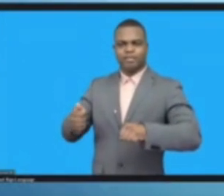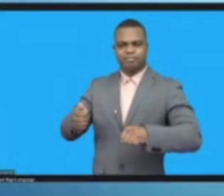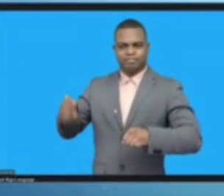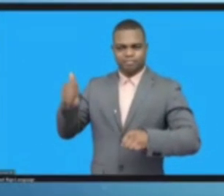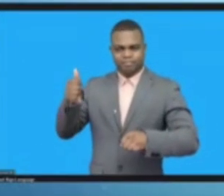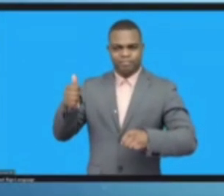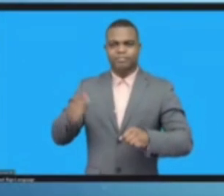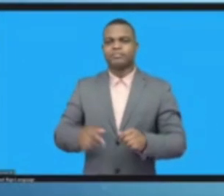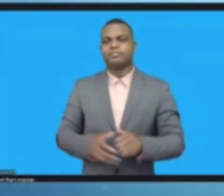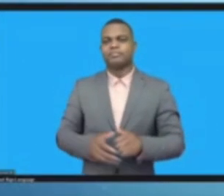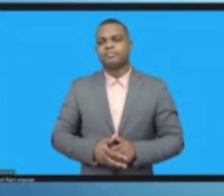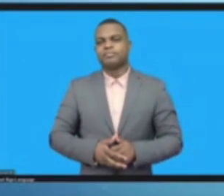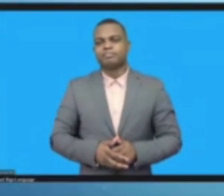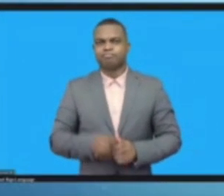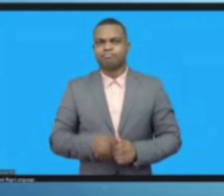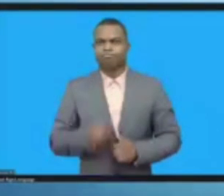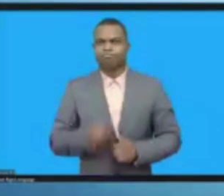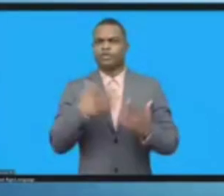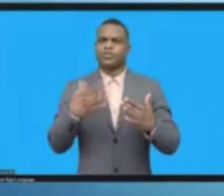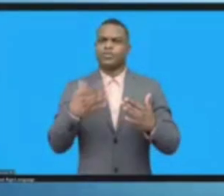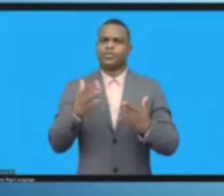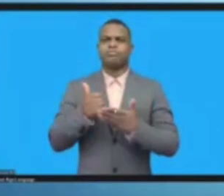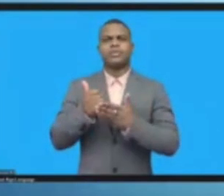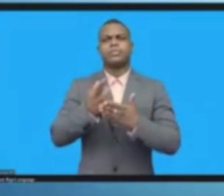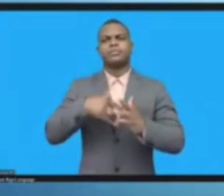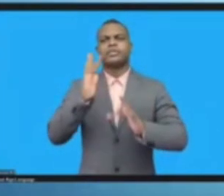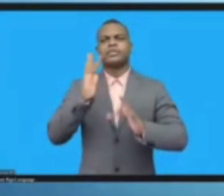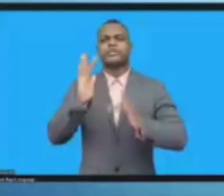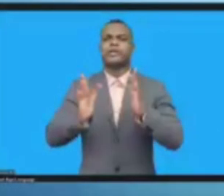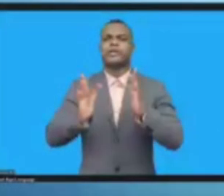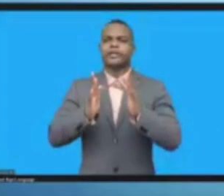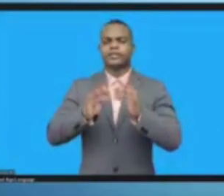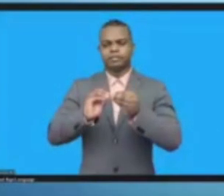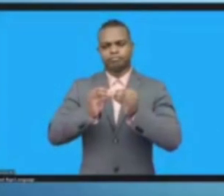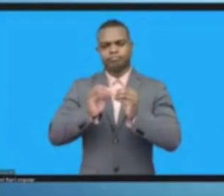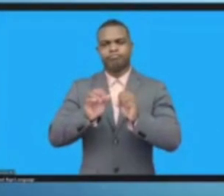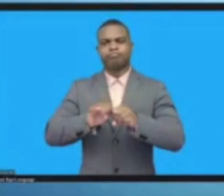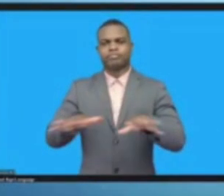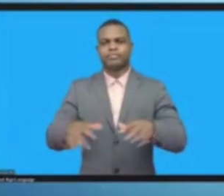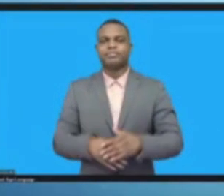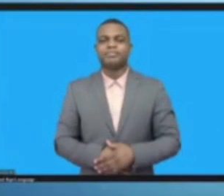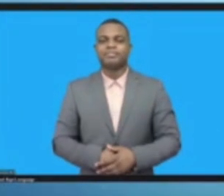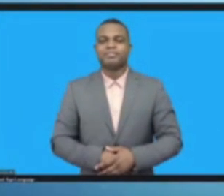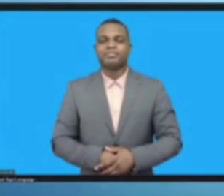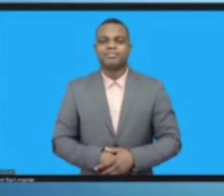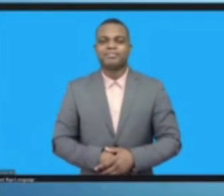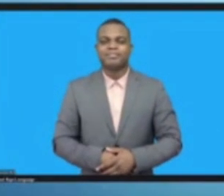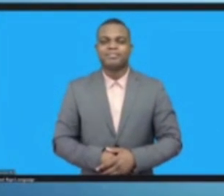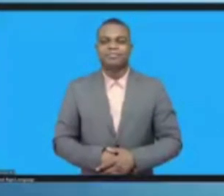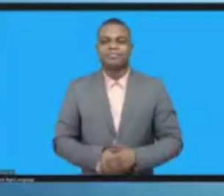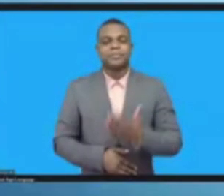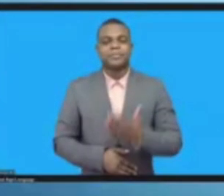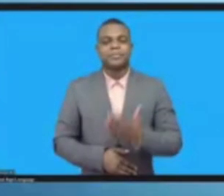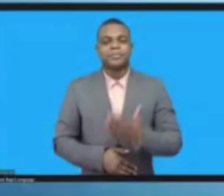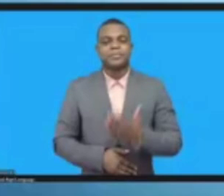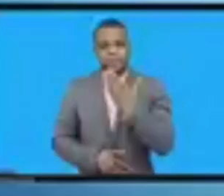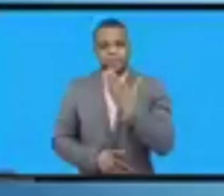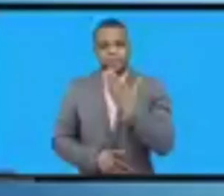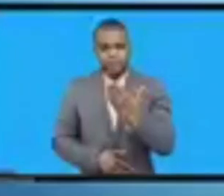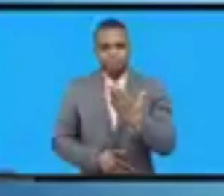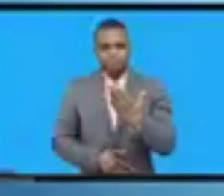hablas bien muchas gracias cuando las personas aplauden antes de que uno haya dicho nada